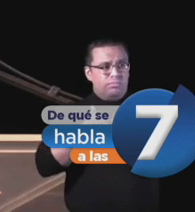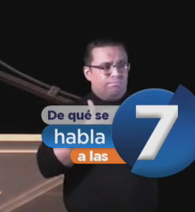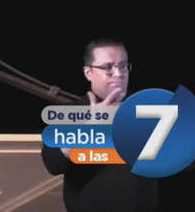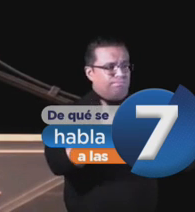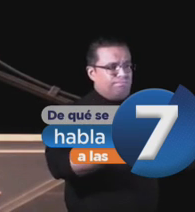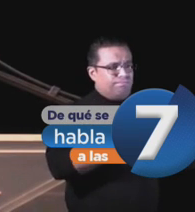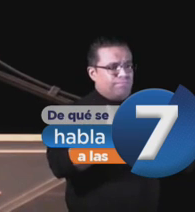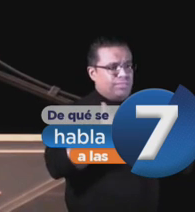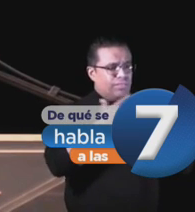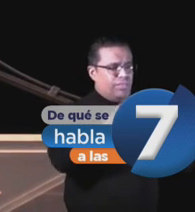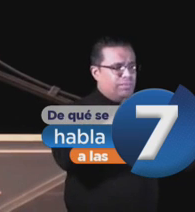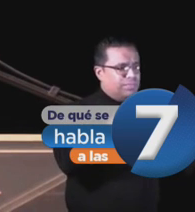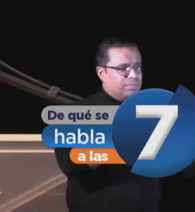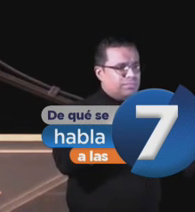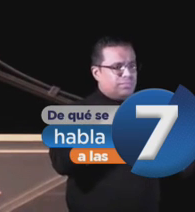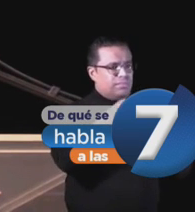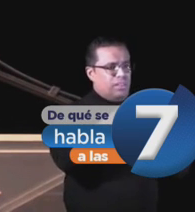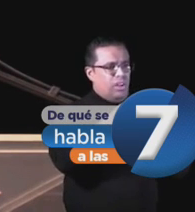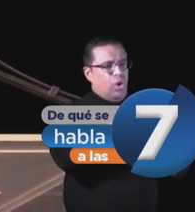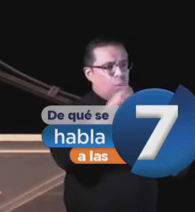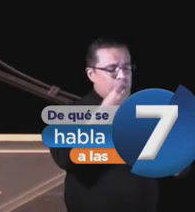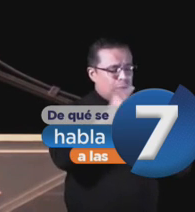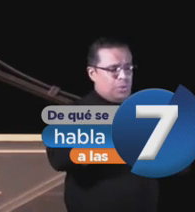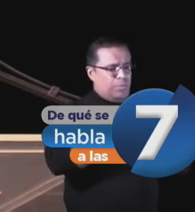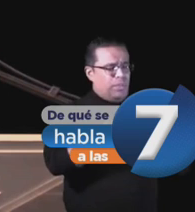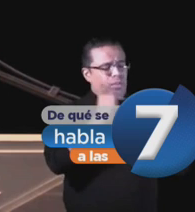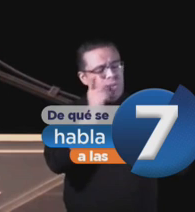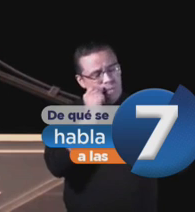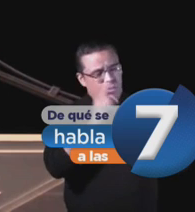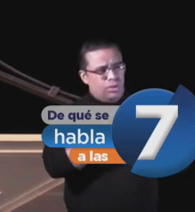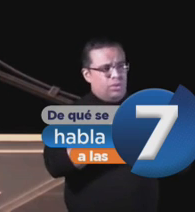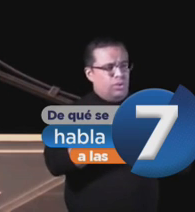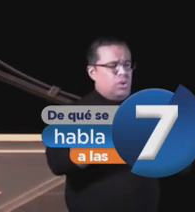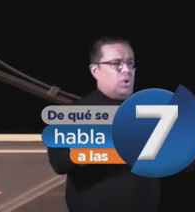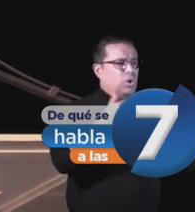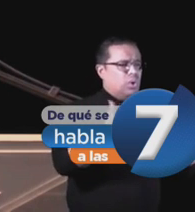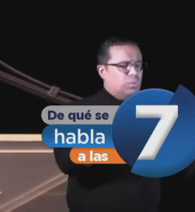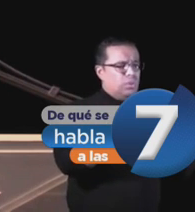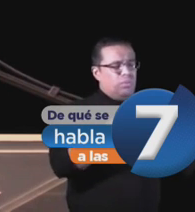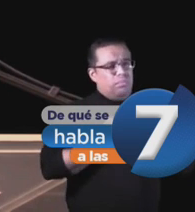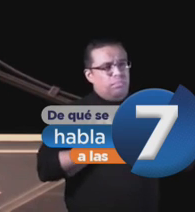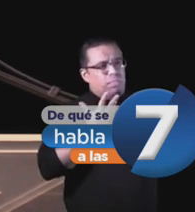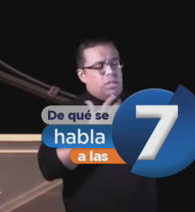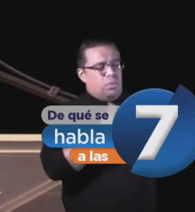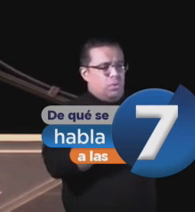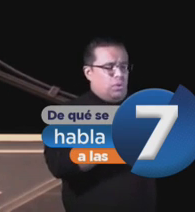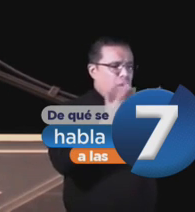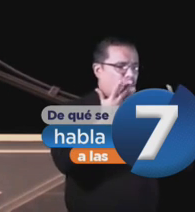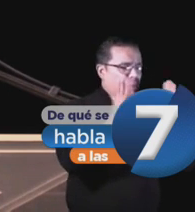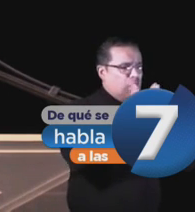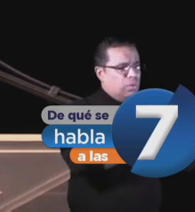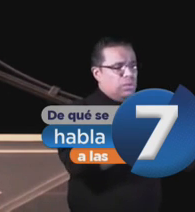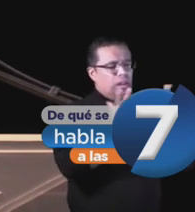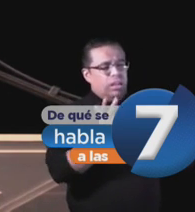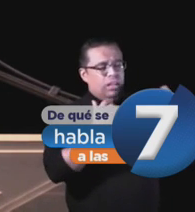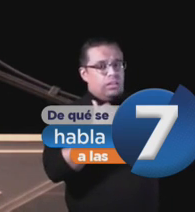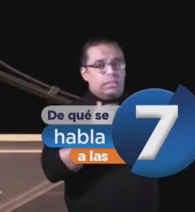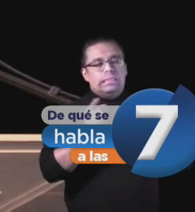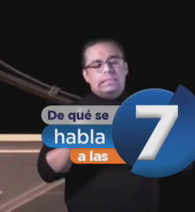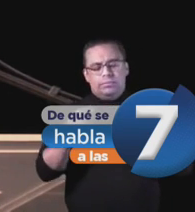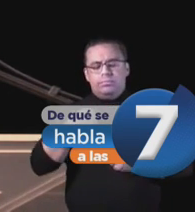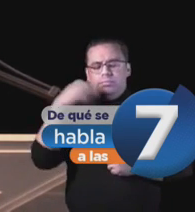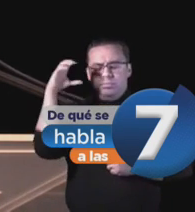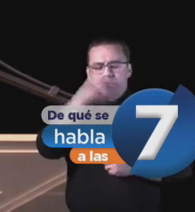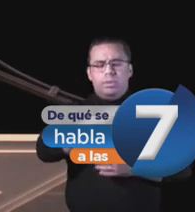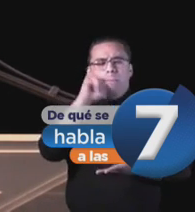queridos, si comieron, si durmieron, cómo estaban, si estaban vivos. Es por eso que